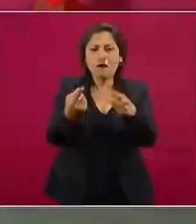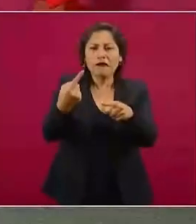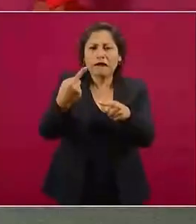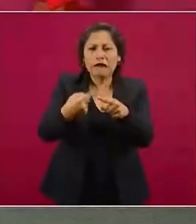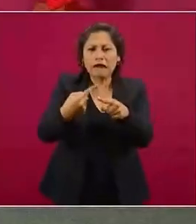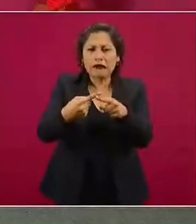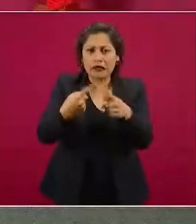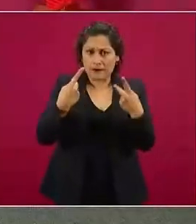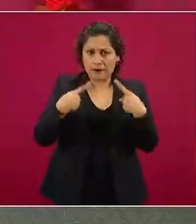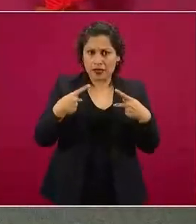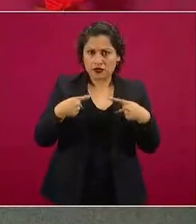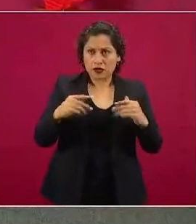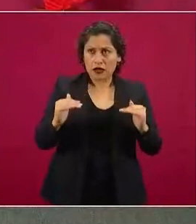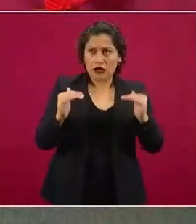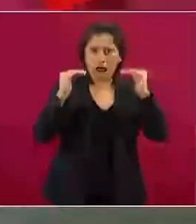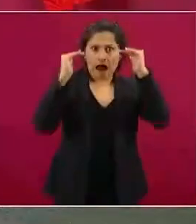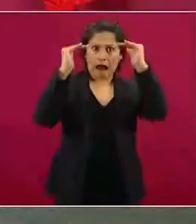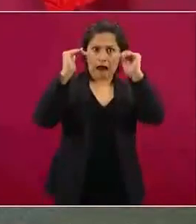porque